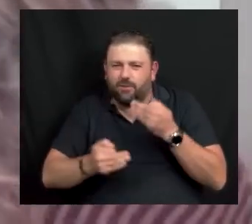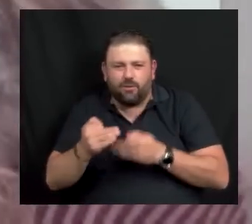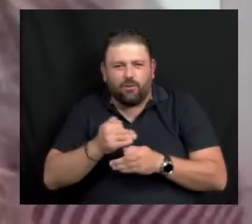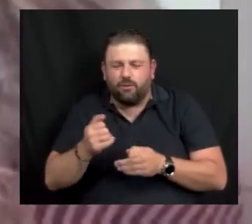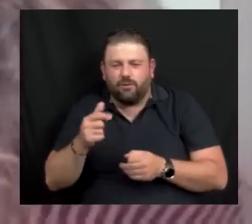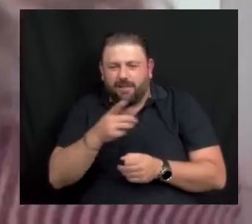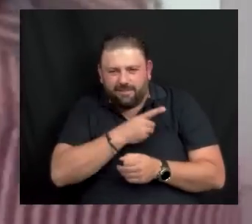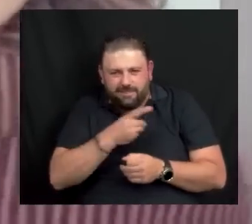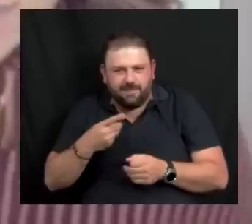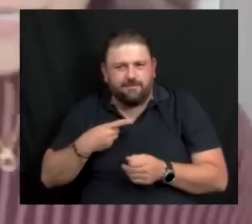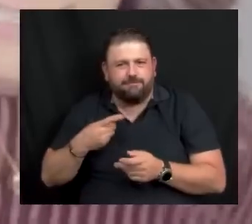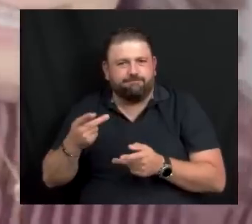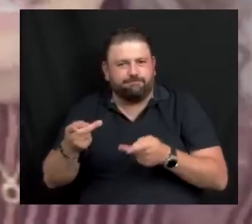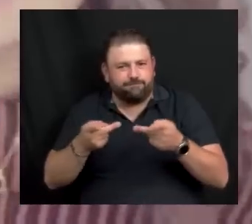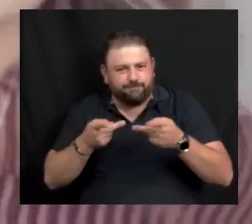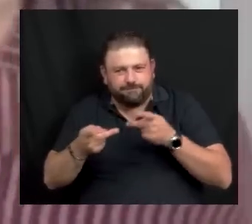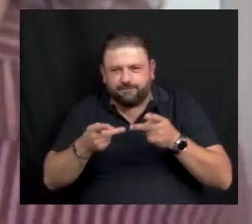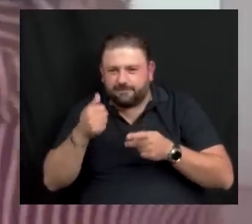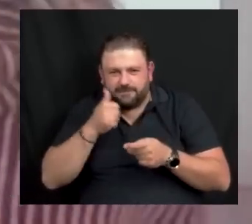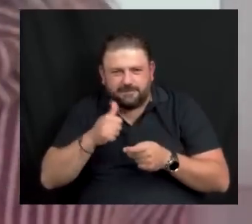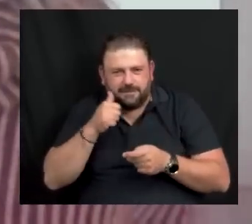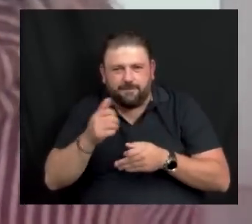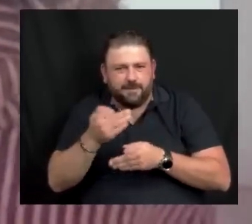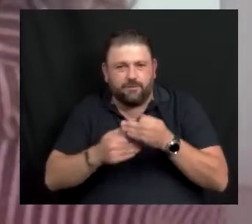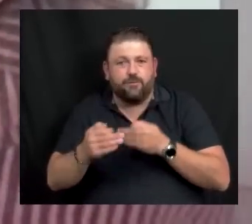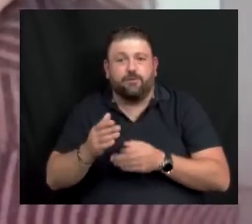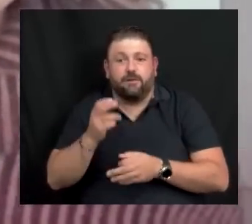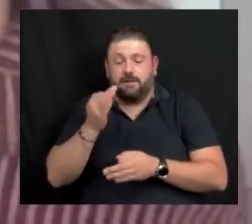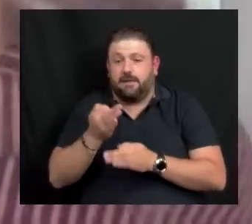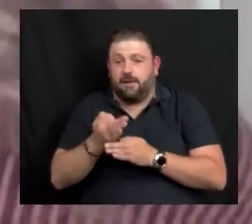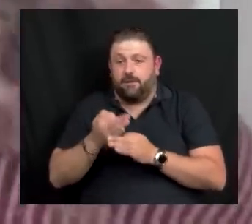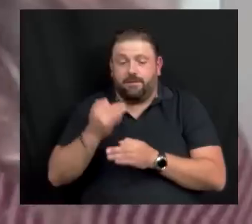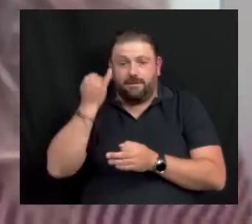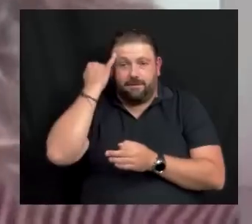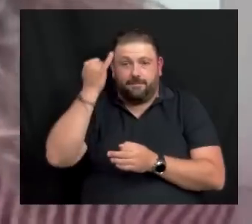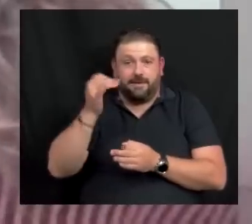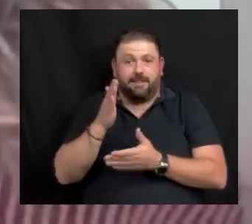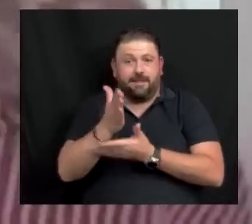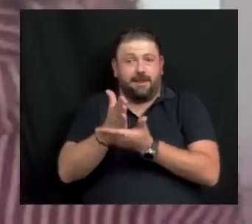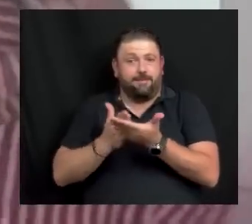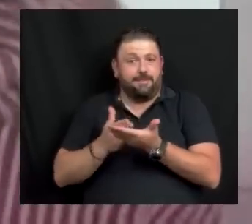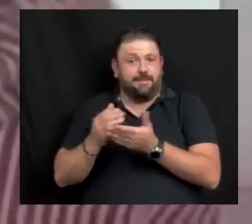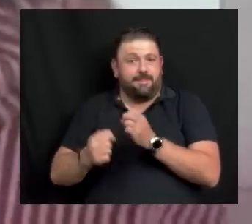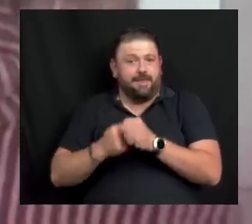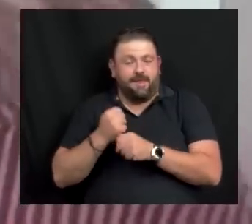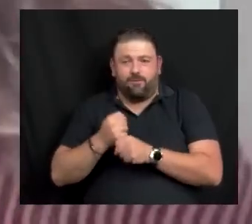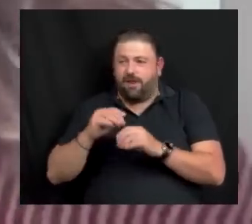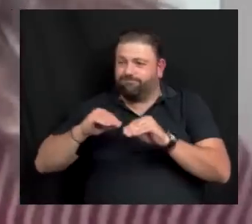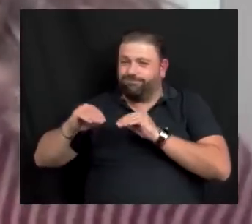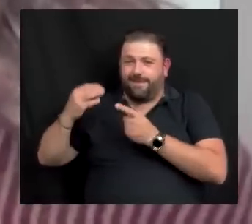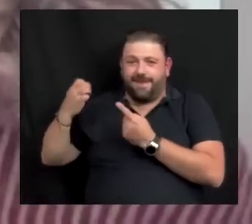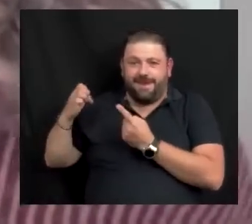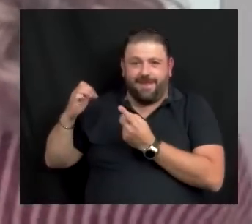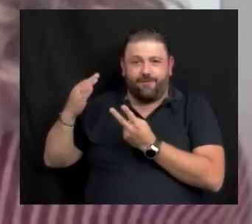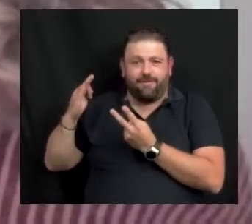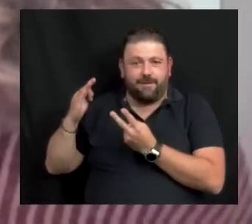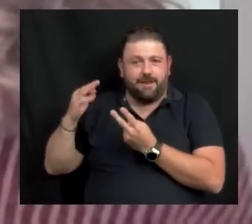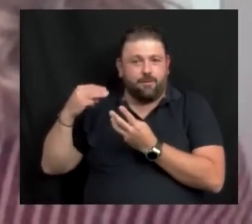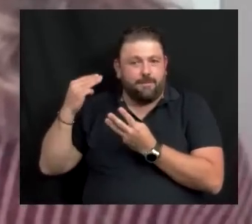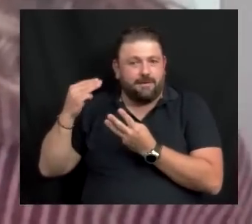sentarnos con toda nuestra gente y ya ahorita, ya vamos a mitad de año, ¿sí? Ah, sí, a mitad de año y algo muy importante, ¿sí?